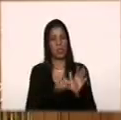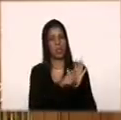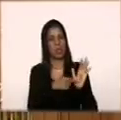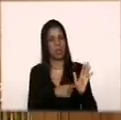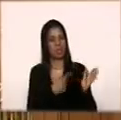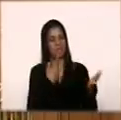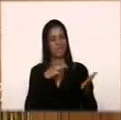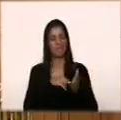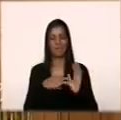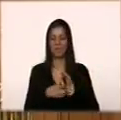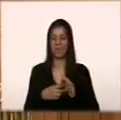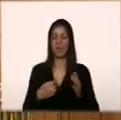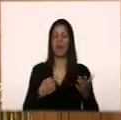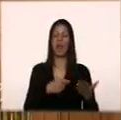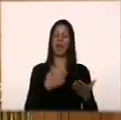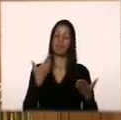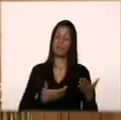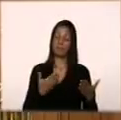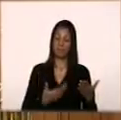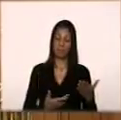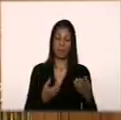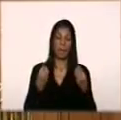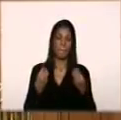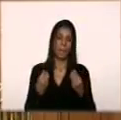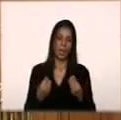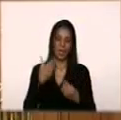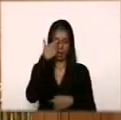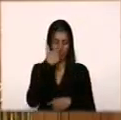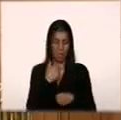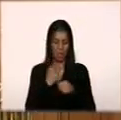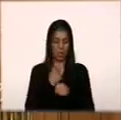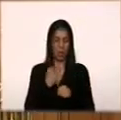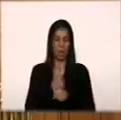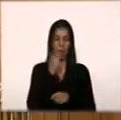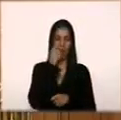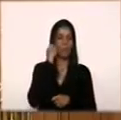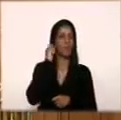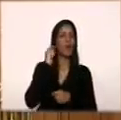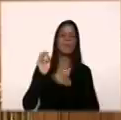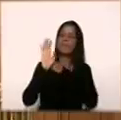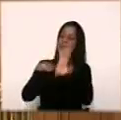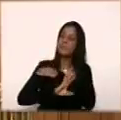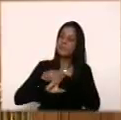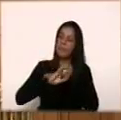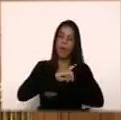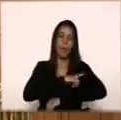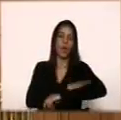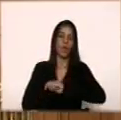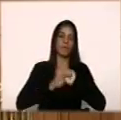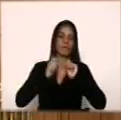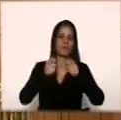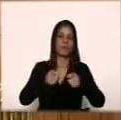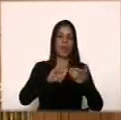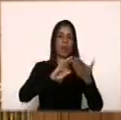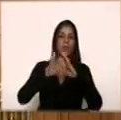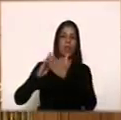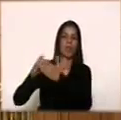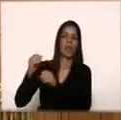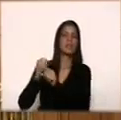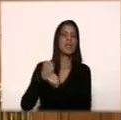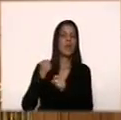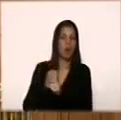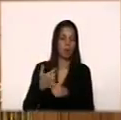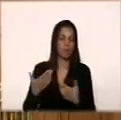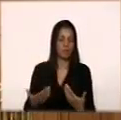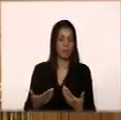preocupa precisamente por eso, por darle protección a los trabajadores y las trabajadoras, por darle poder a los trabajadores y las trabajadoras,